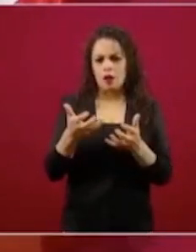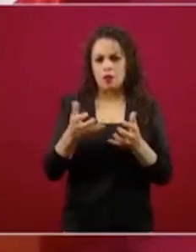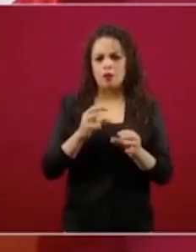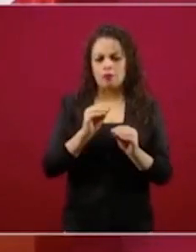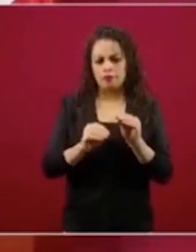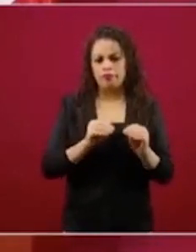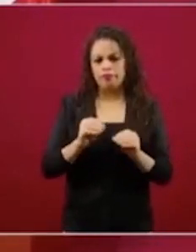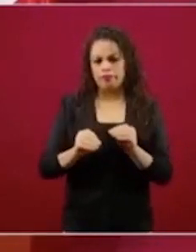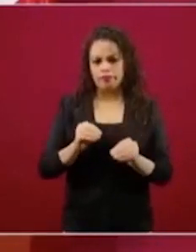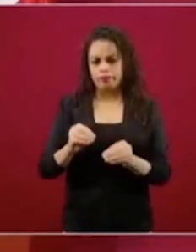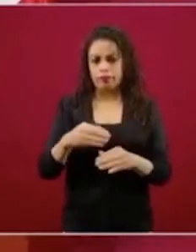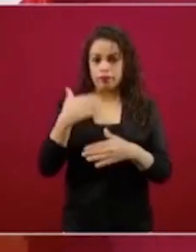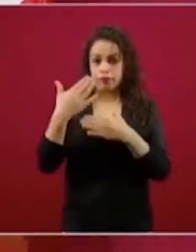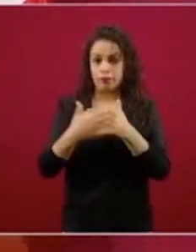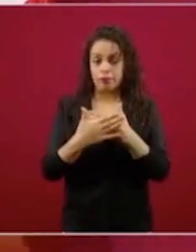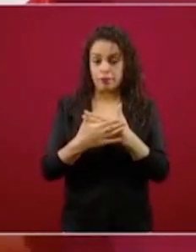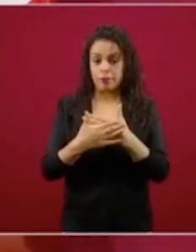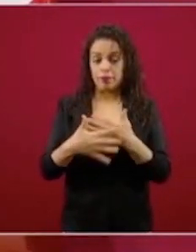septiembre.